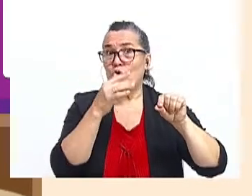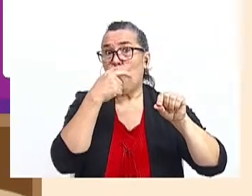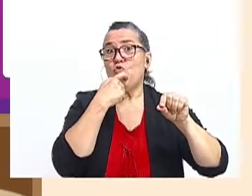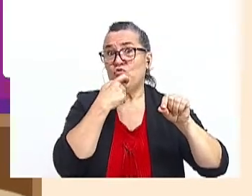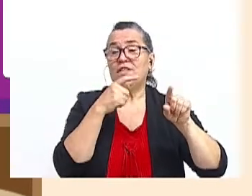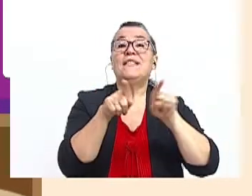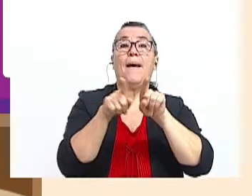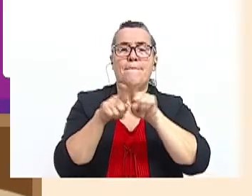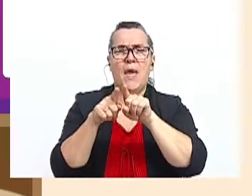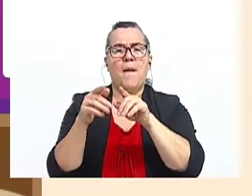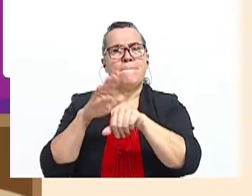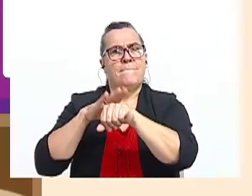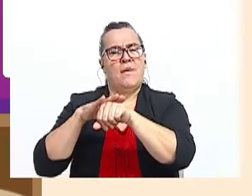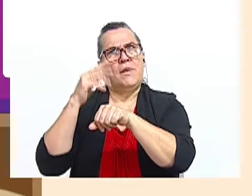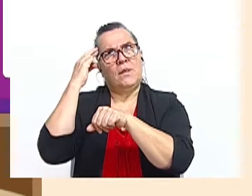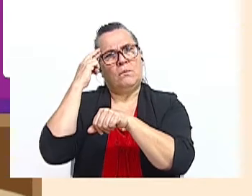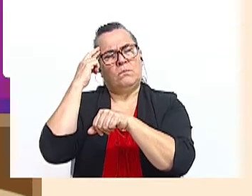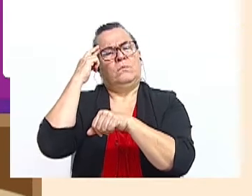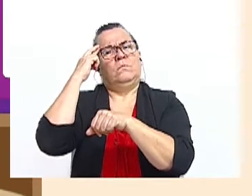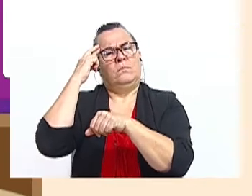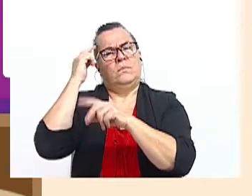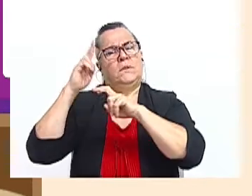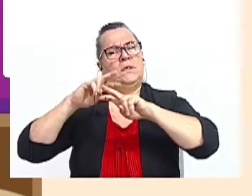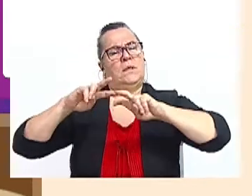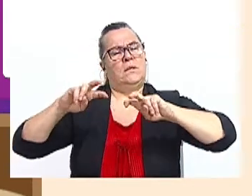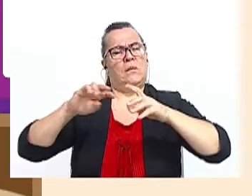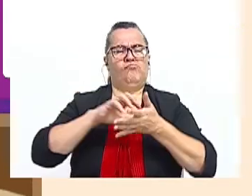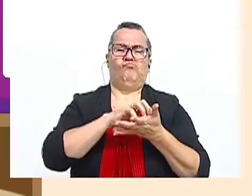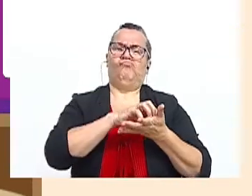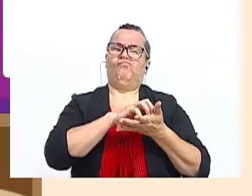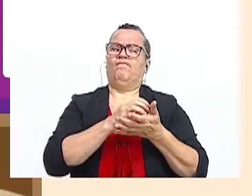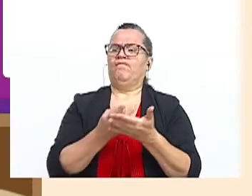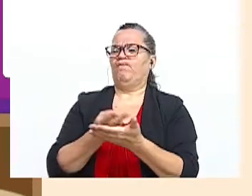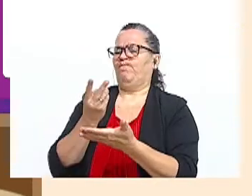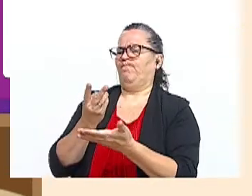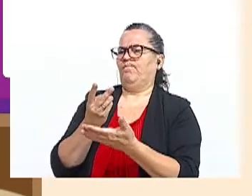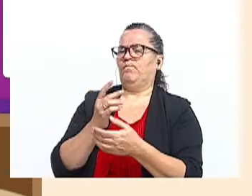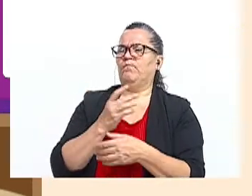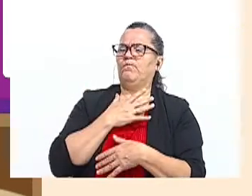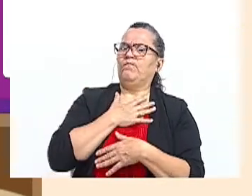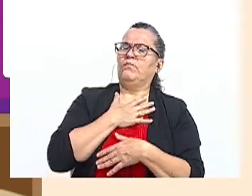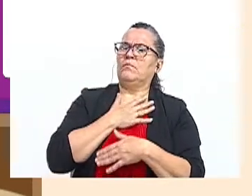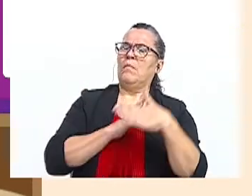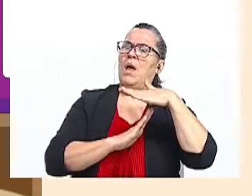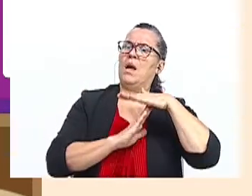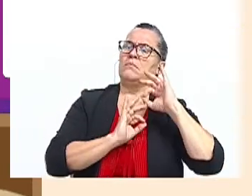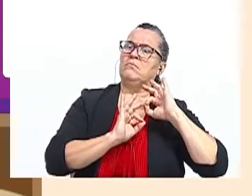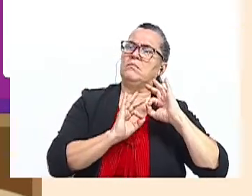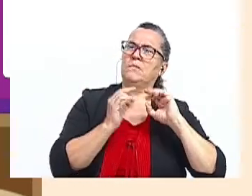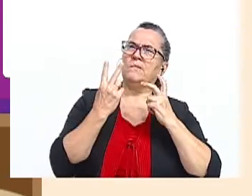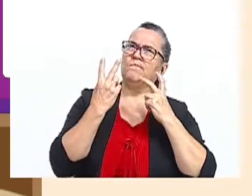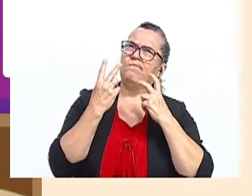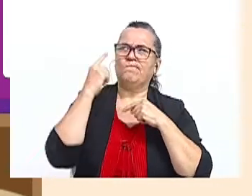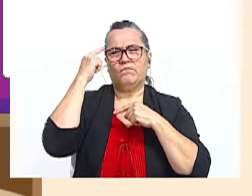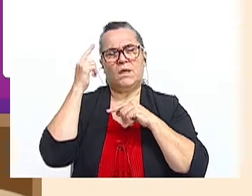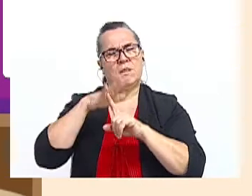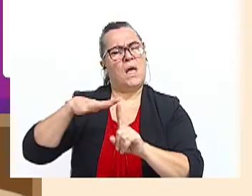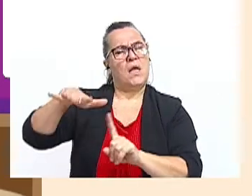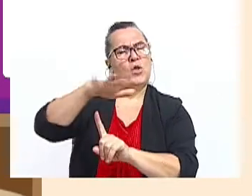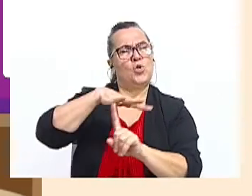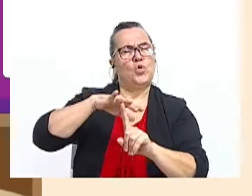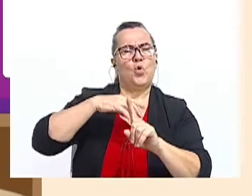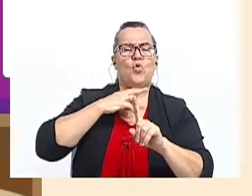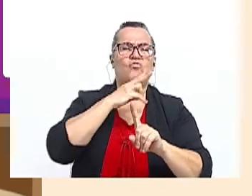risa, también nos permite reflexionar, cuestionar, valorar, detenernos y pensar sobre nuestro entorno, sobre